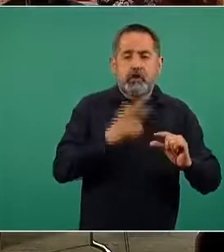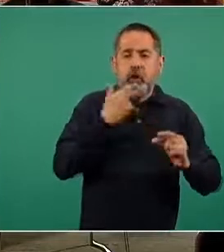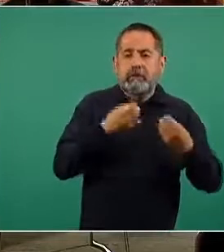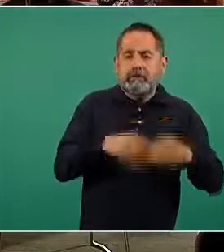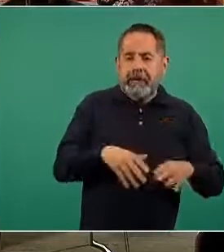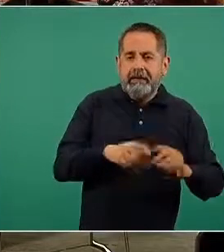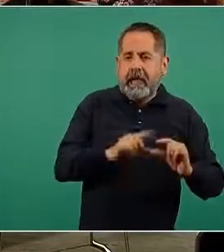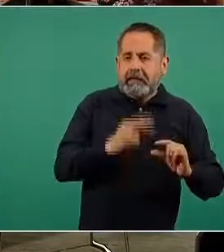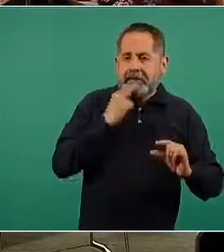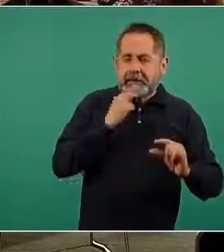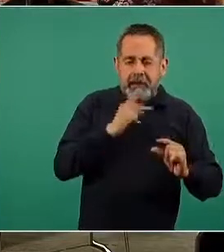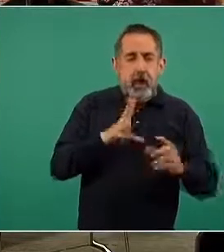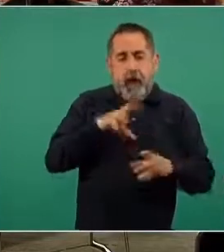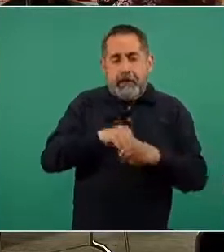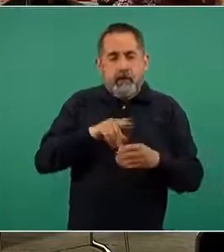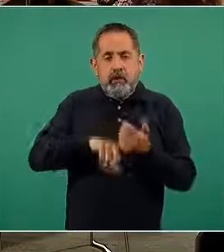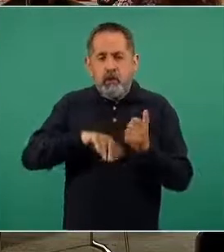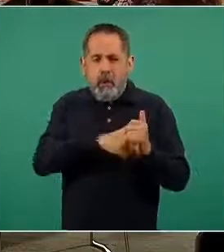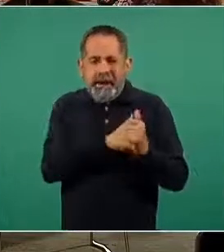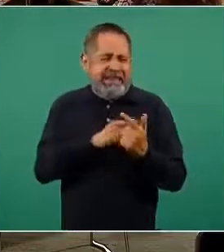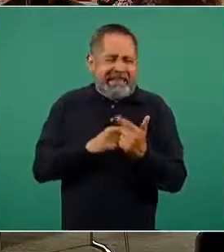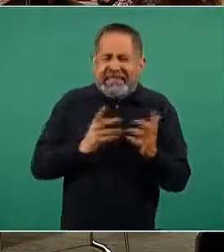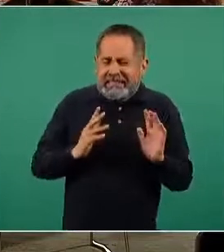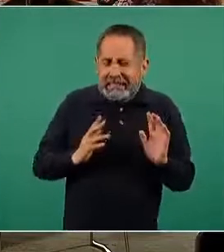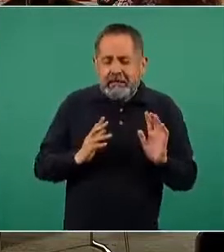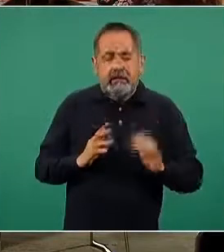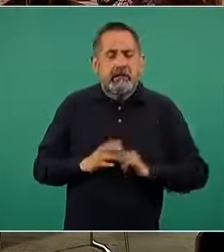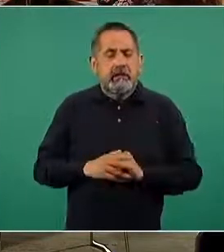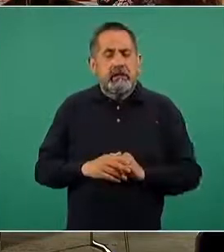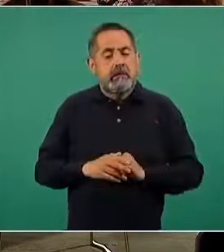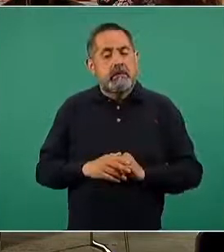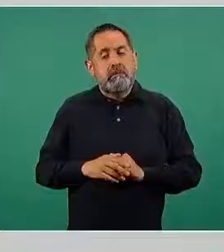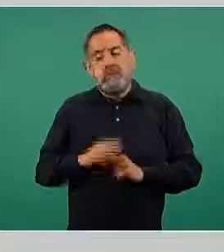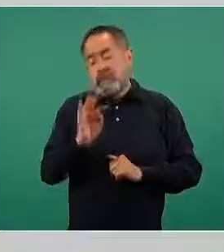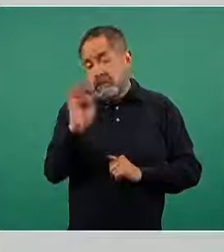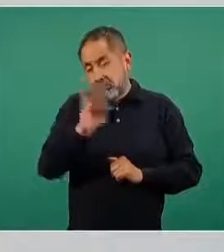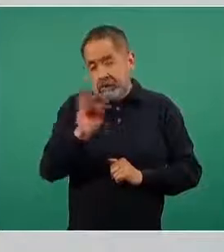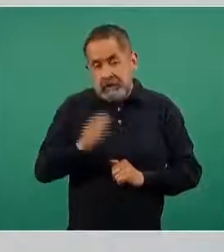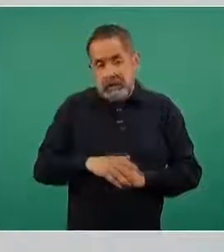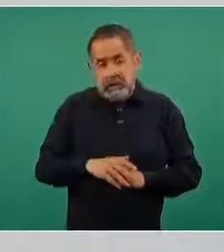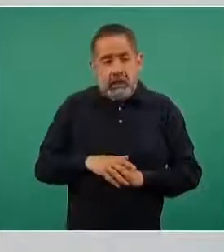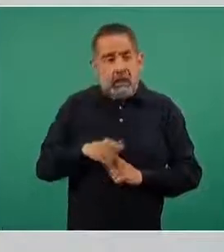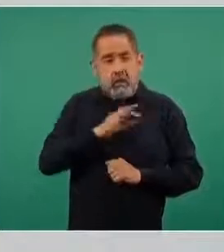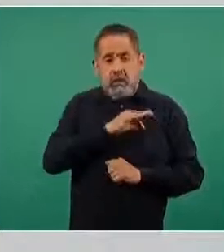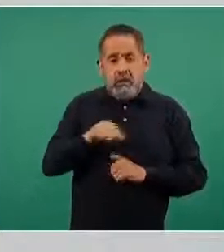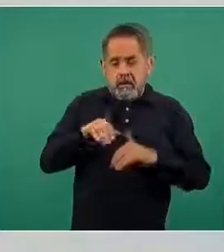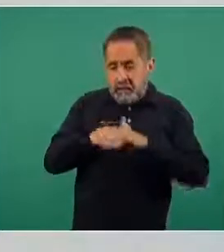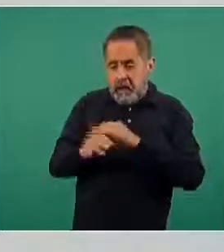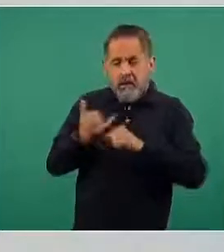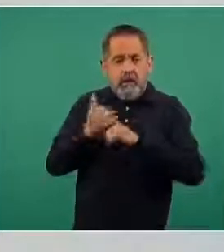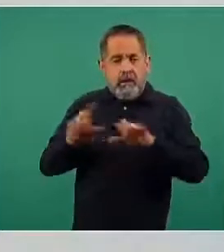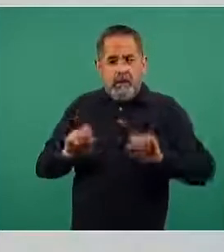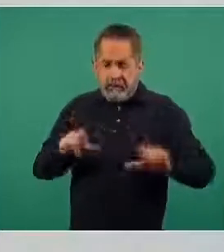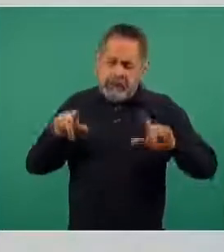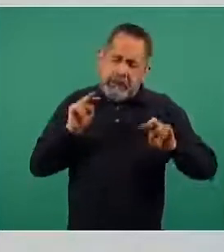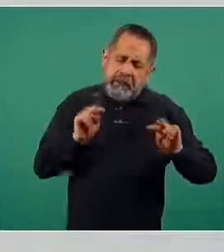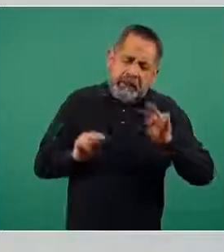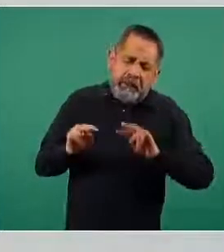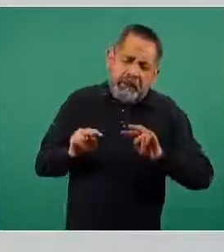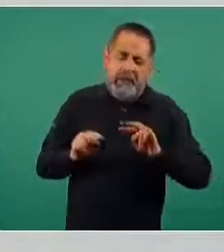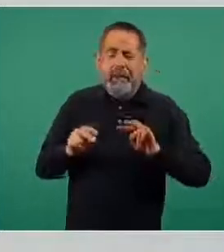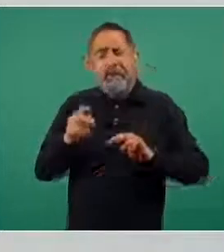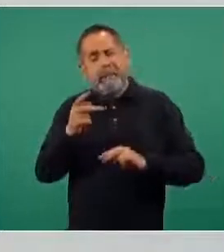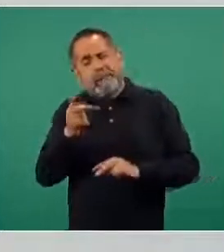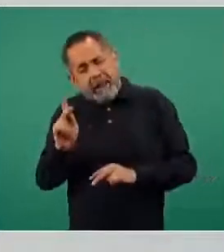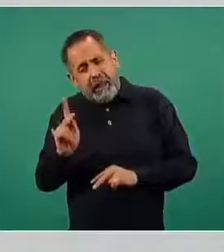el componente inmunológico. Podemos en su momento obviamente tener el acceso a esta información, ¿no? Sin